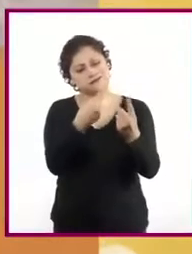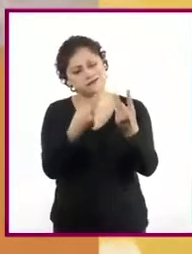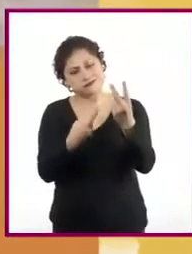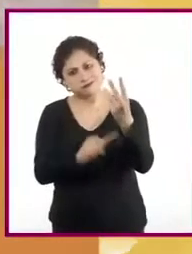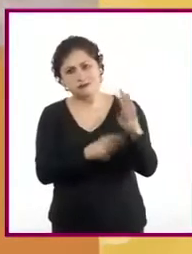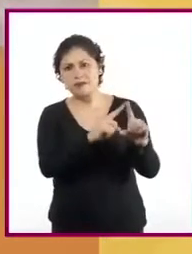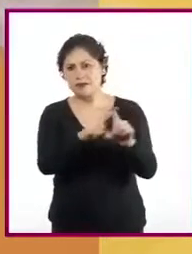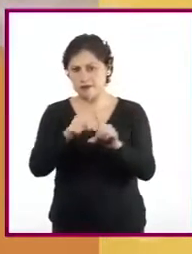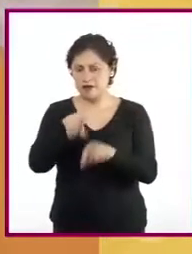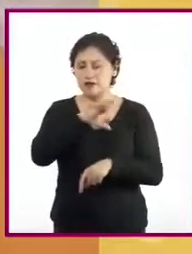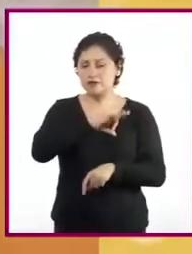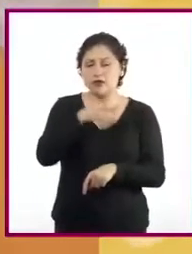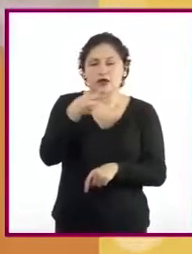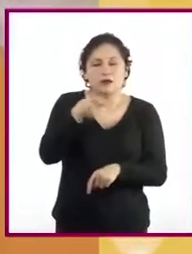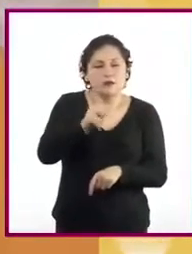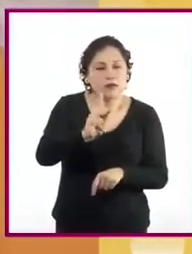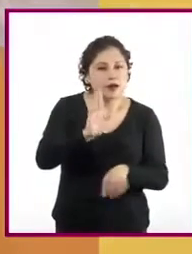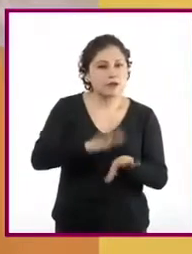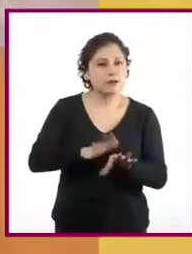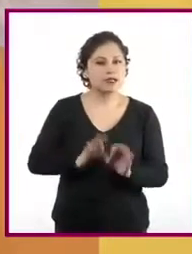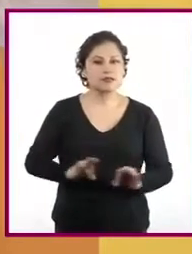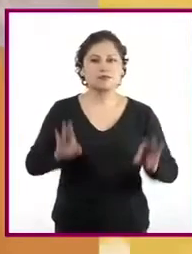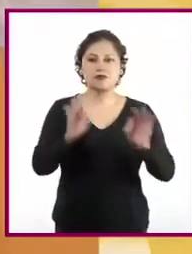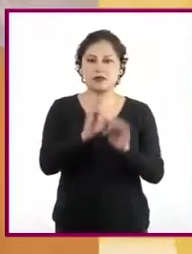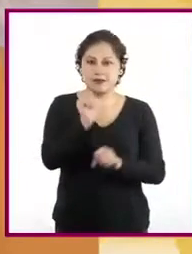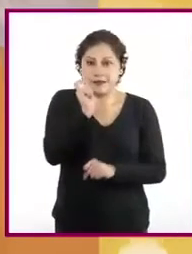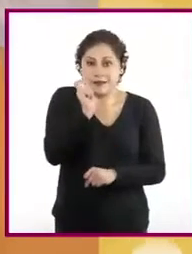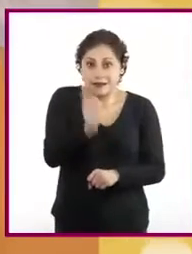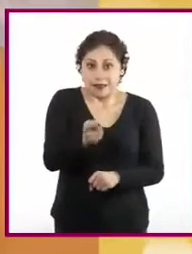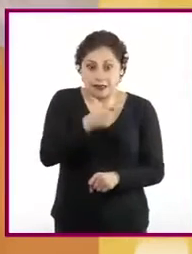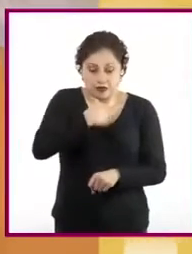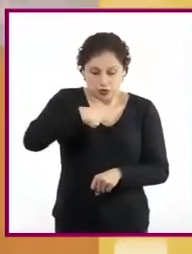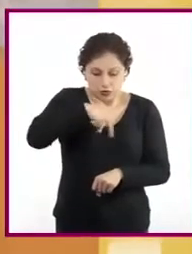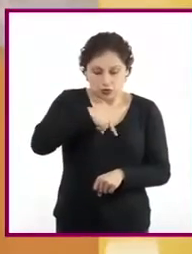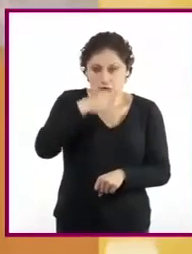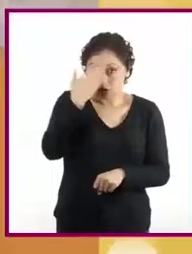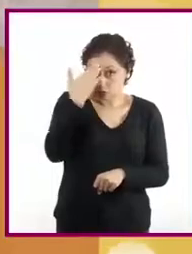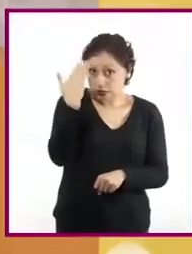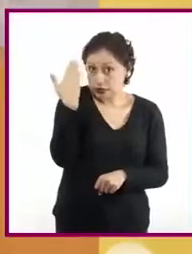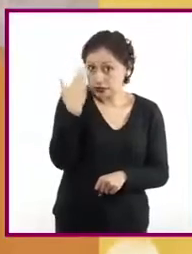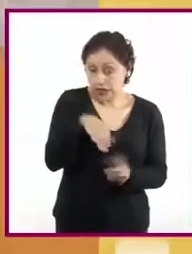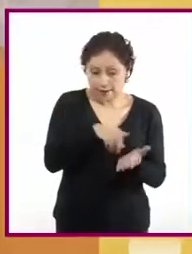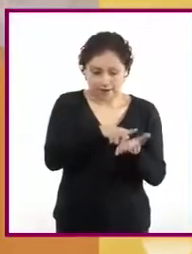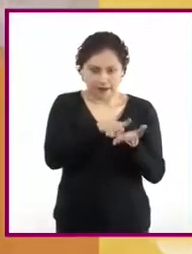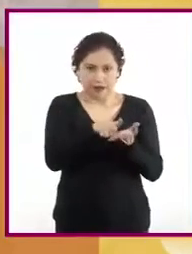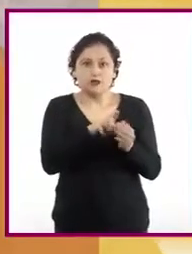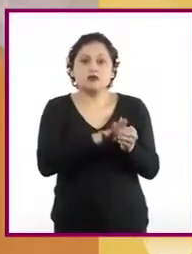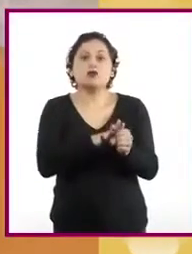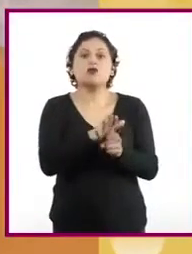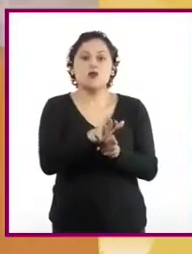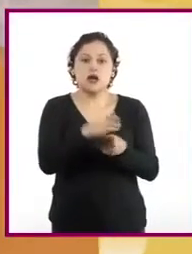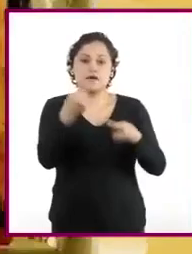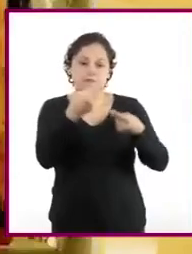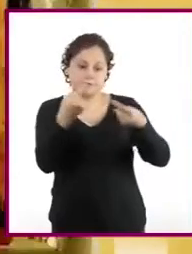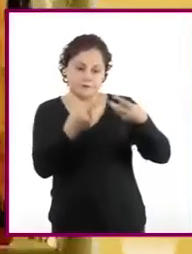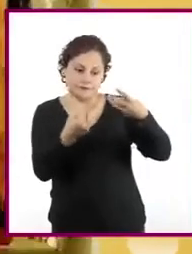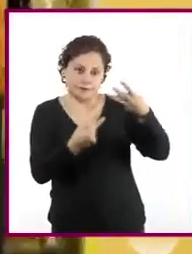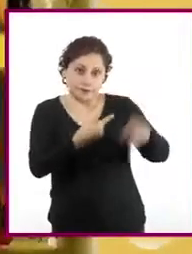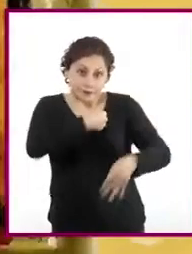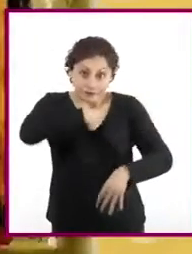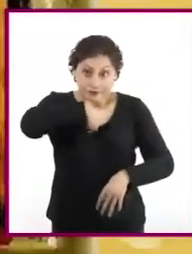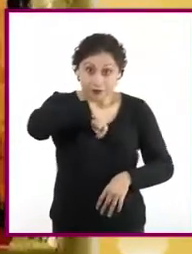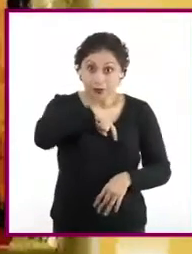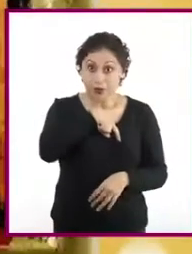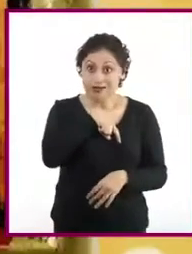que lo fundamental es que nosotros sepamos cuáles son nuestros derechos y no se nos olvide que son nuestros derechos, entonces